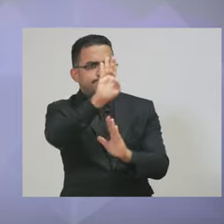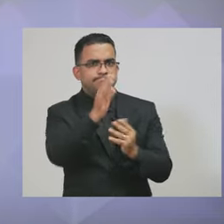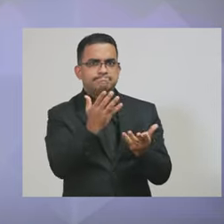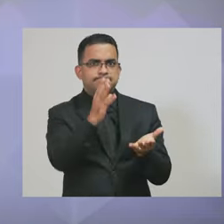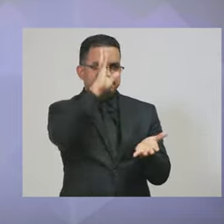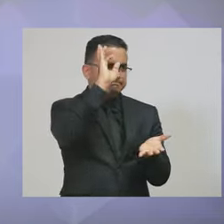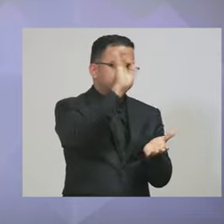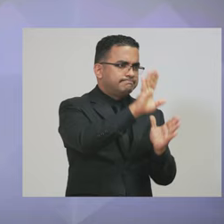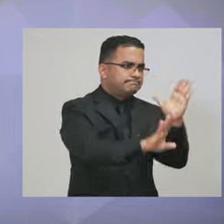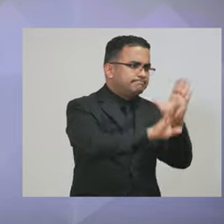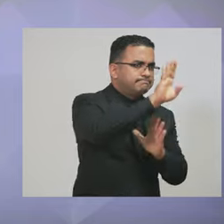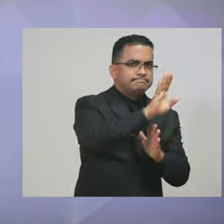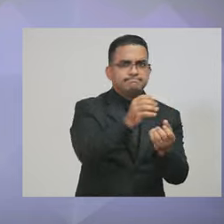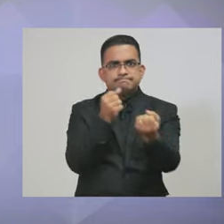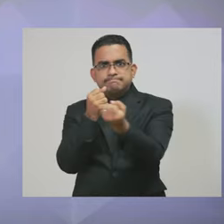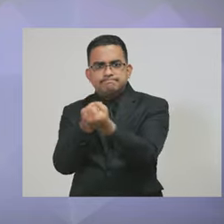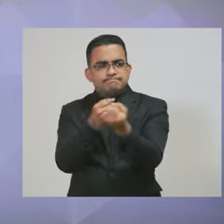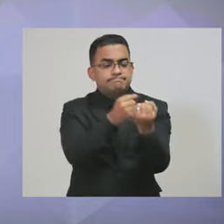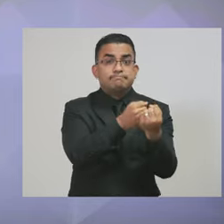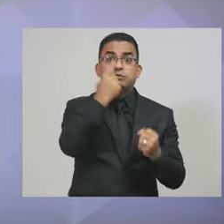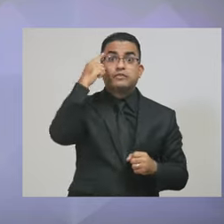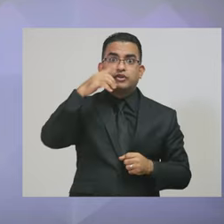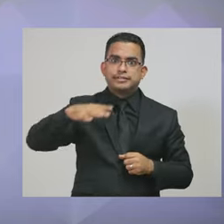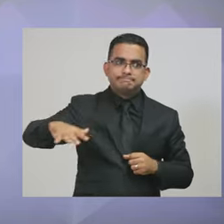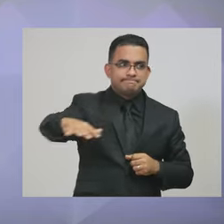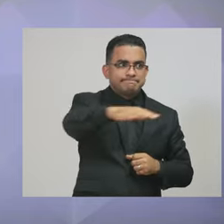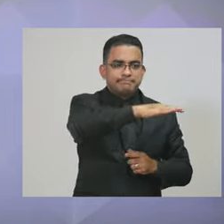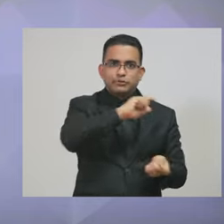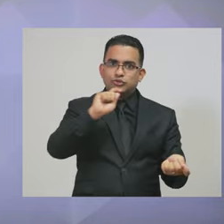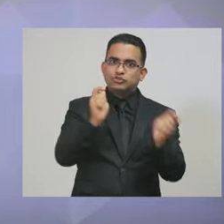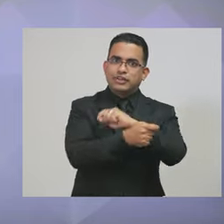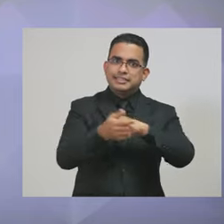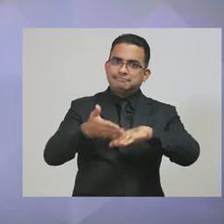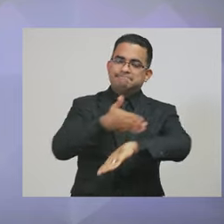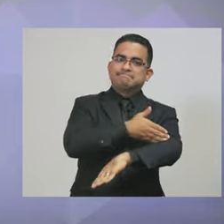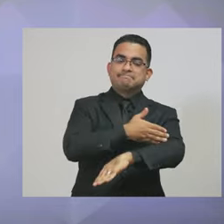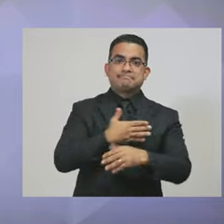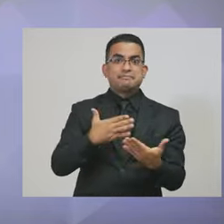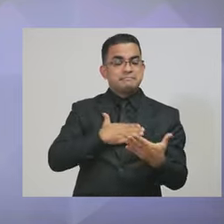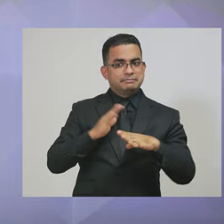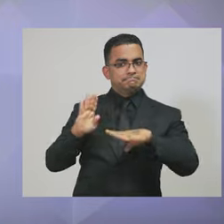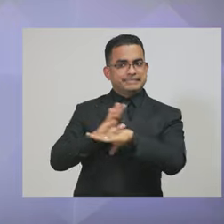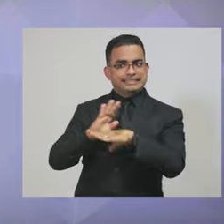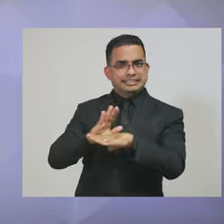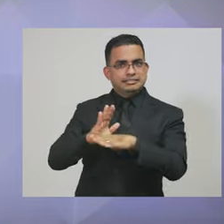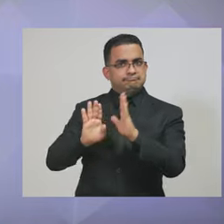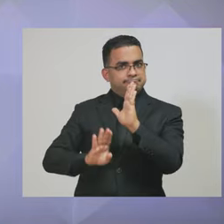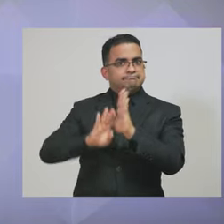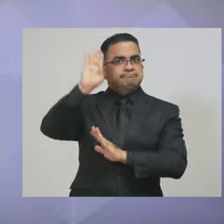de lo que puedo aportar ahí lo que puedo mejorar y lo que puedo colaborar para que mi entorno cambie